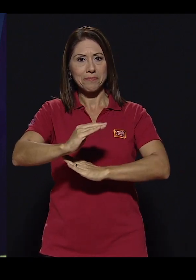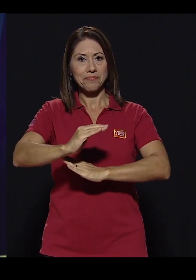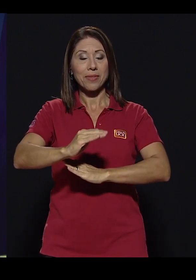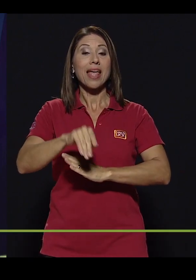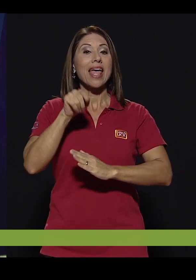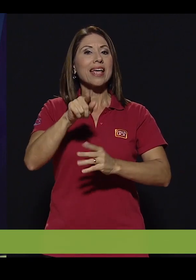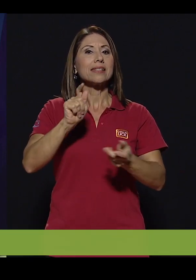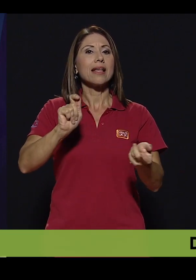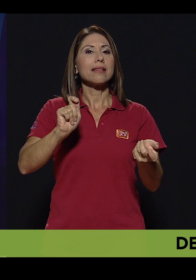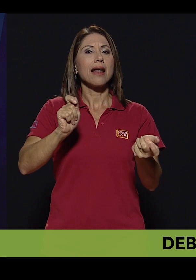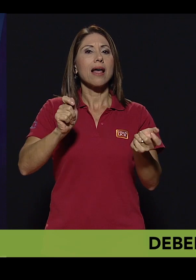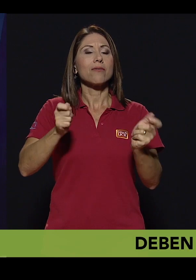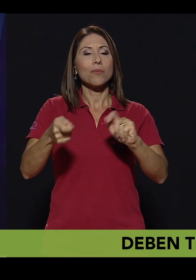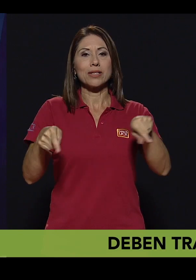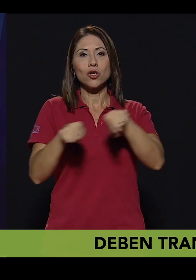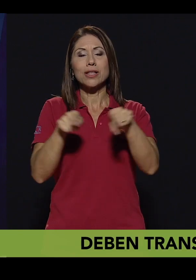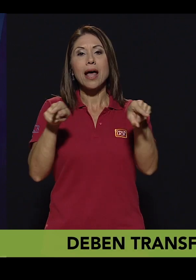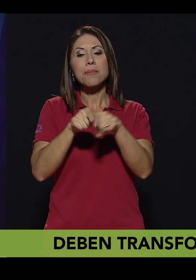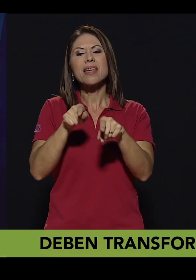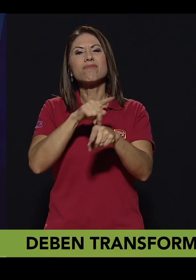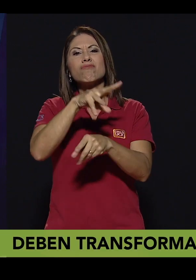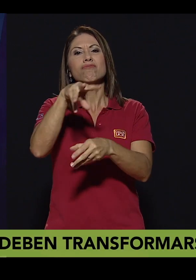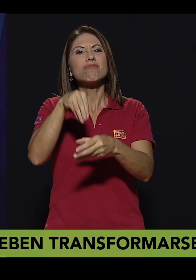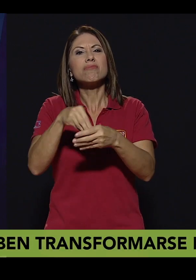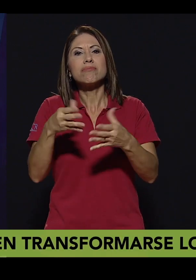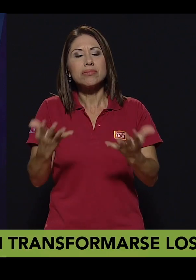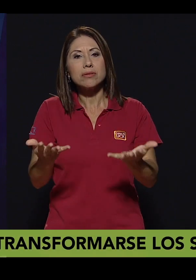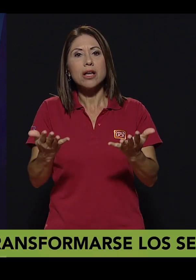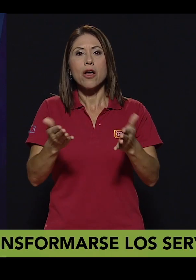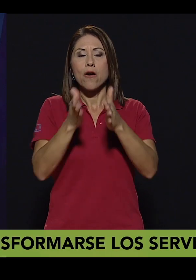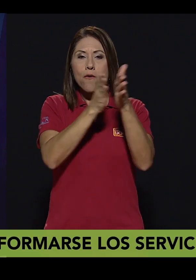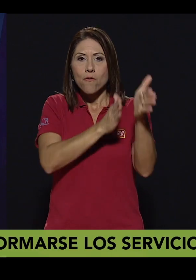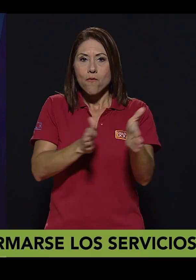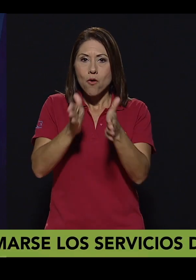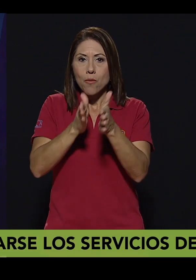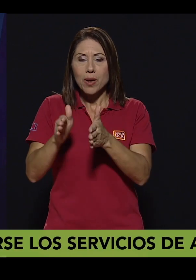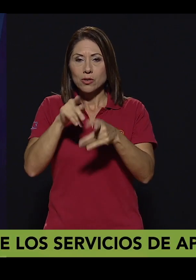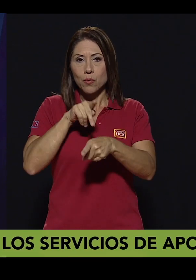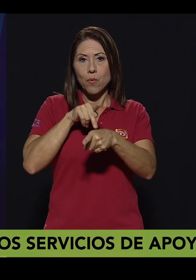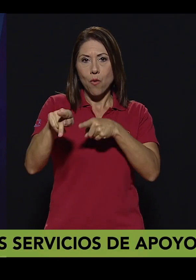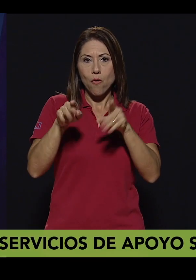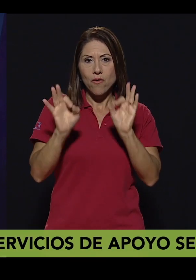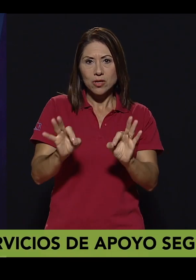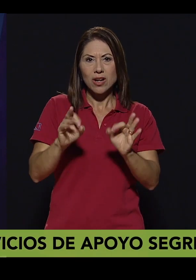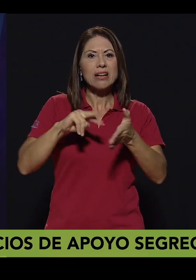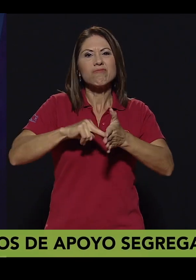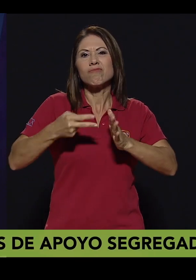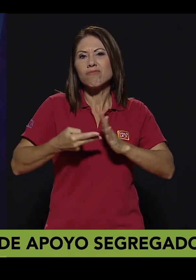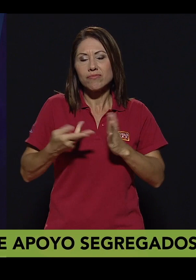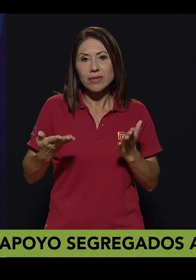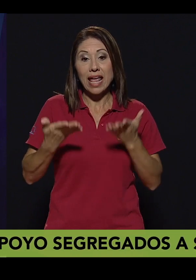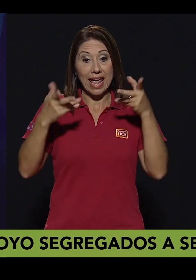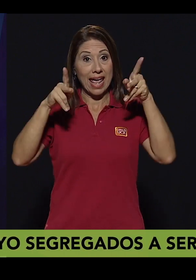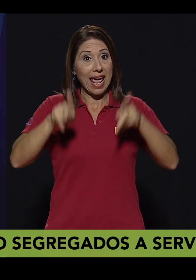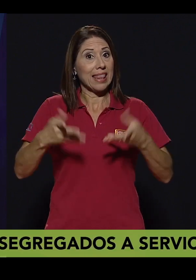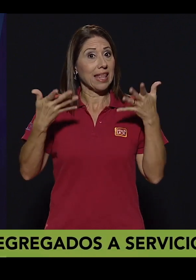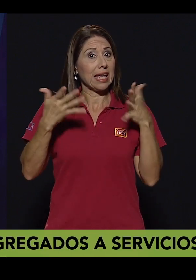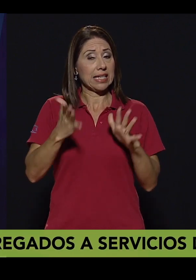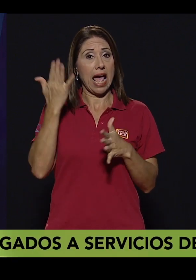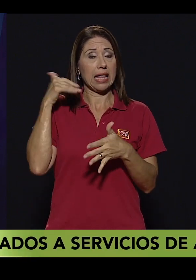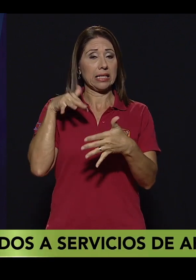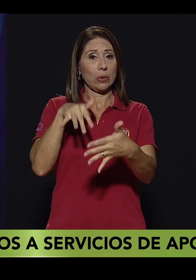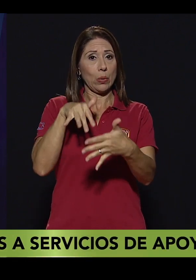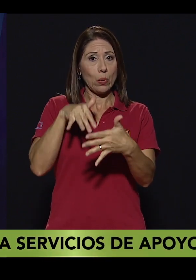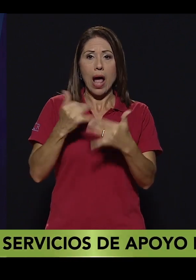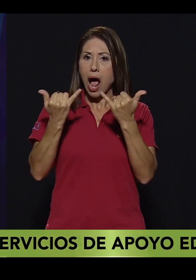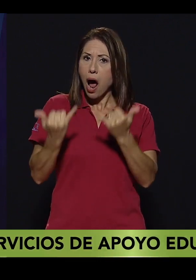discapacidad en esta transformación entre también la formación profesional lo que implica la gente que ya está formada que